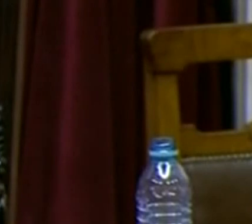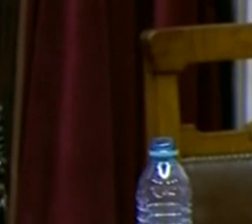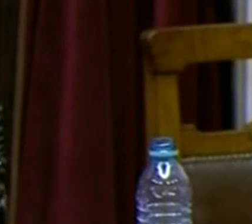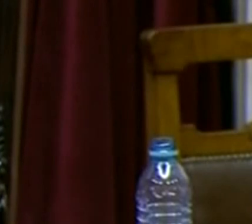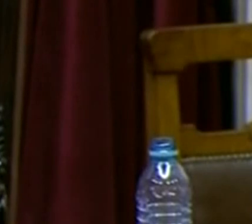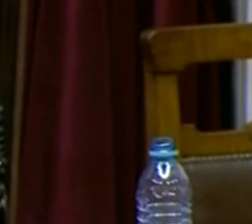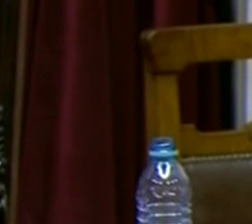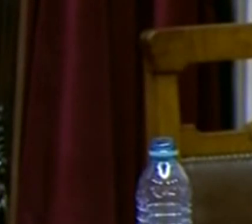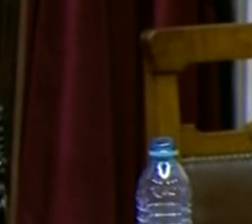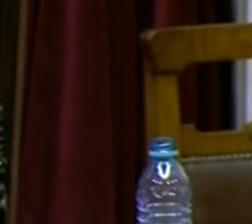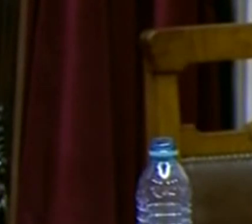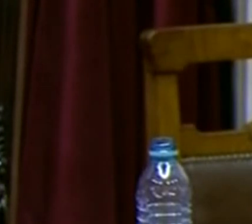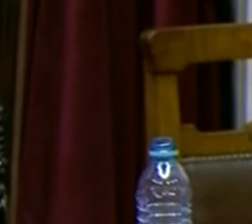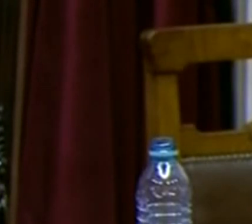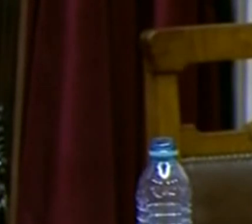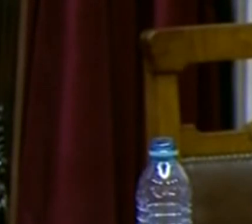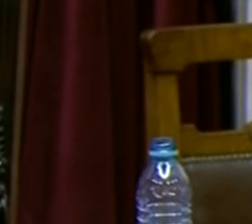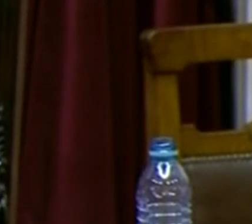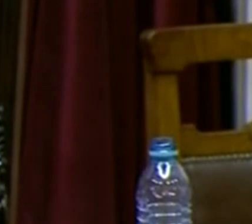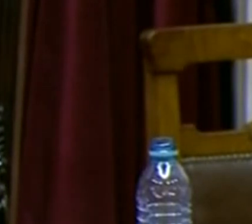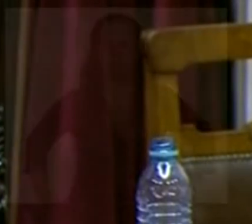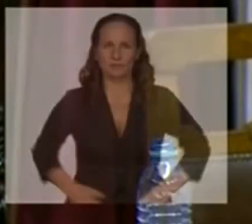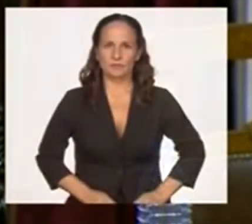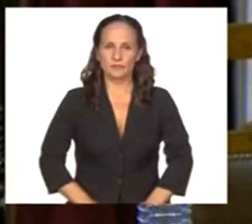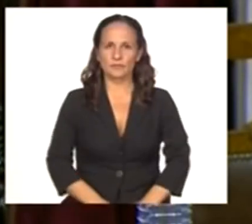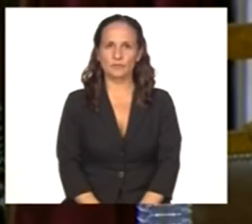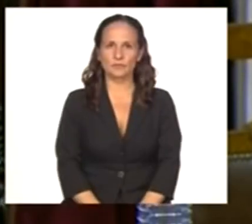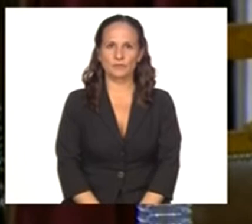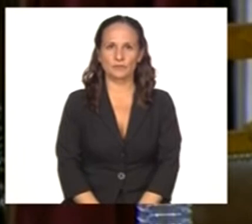Tiene la palabra el señor diputado Diego Bocio.